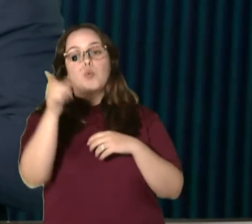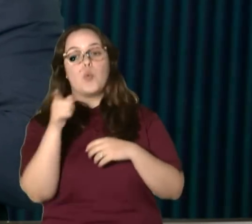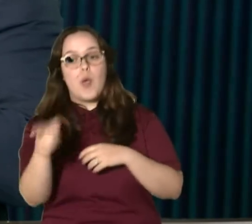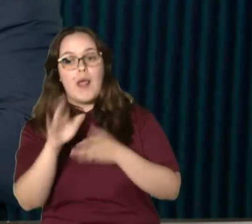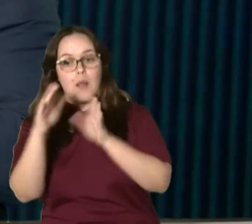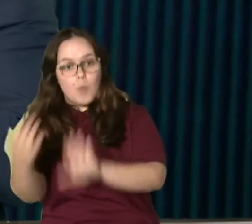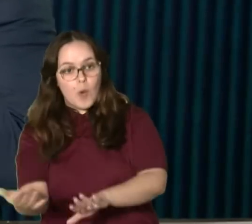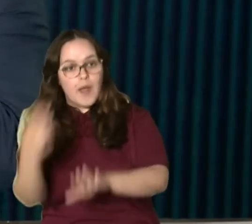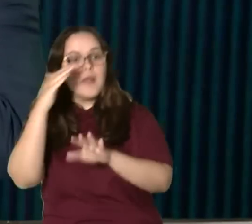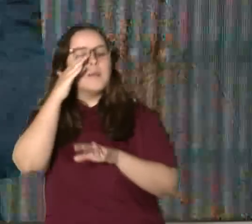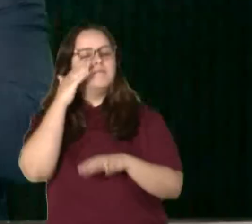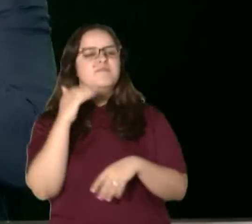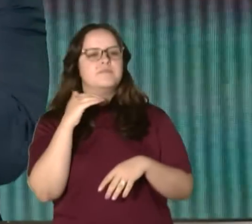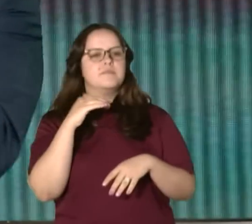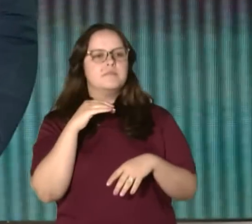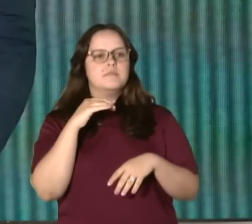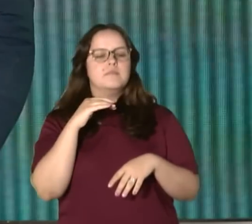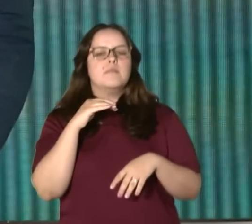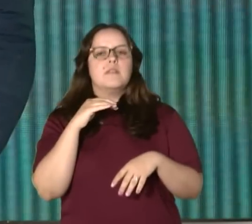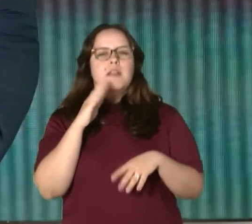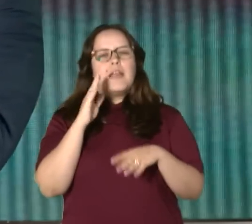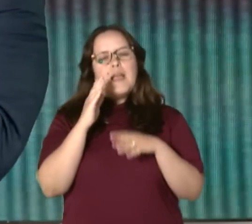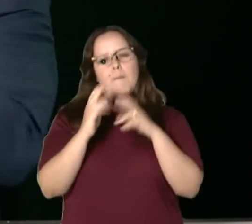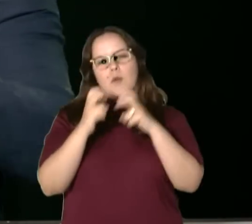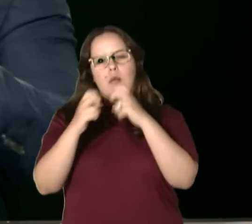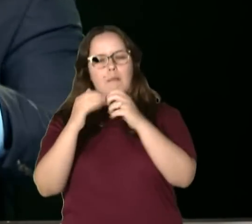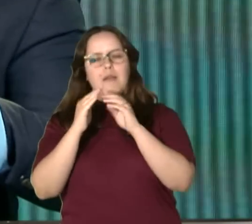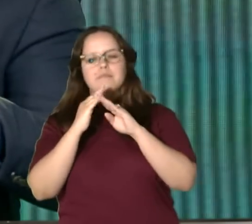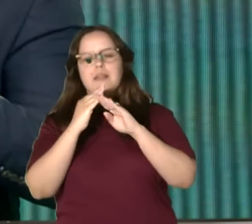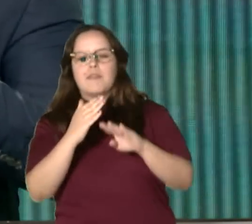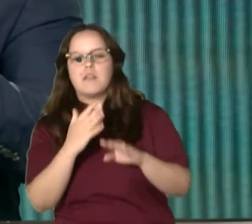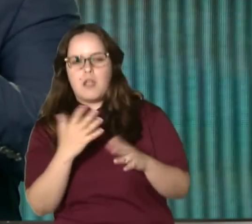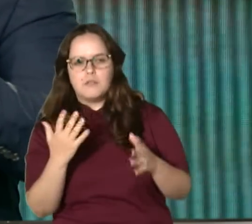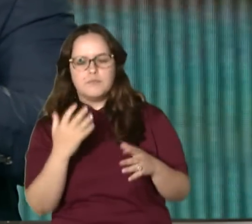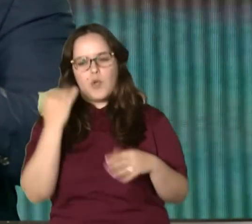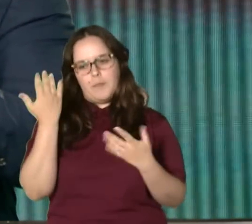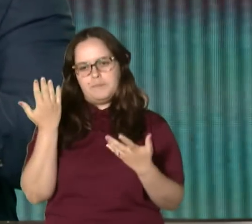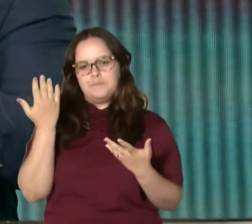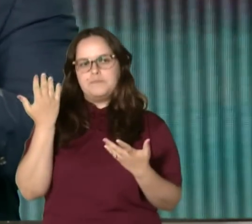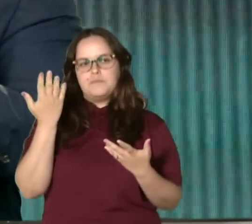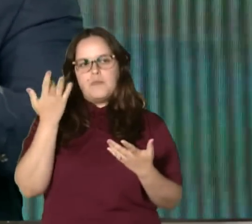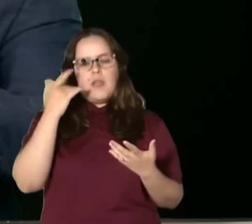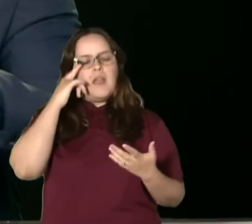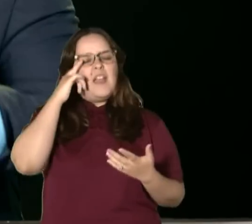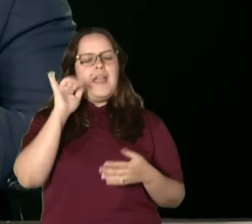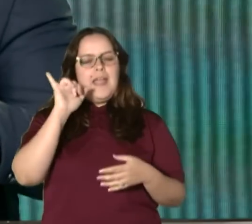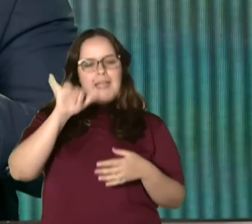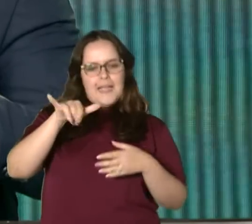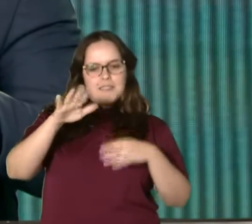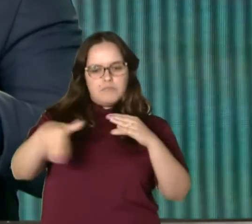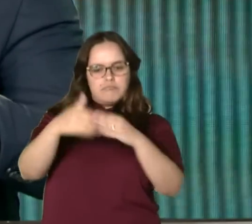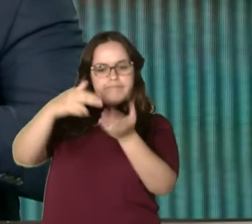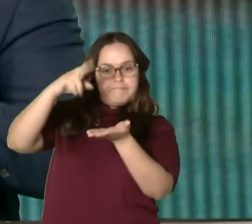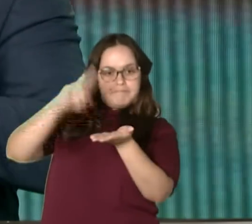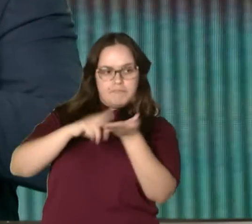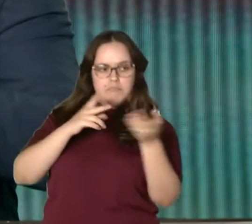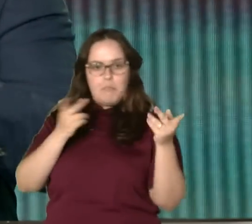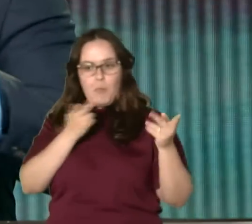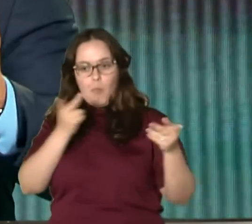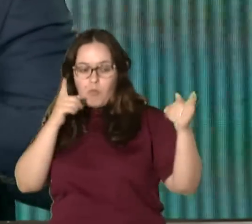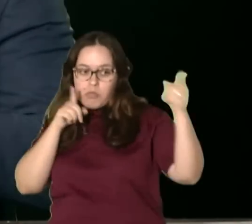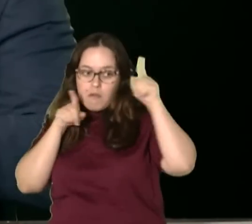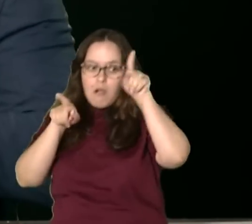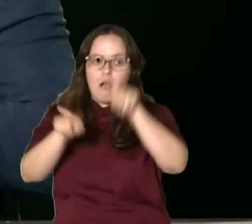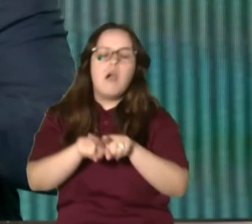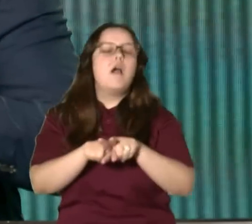el lo que llaman el mueble privativo del que su propiedad es privativa que es del él en esa capitulaciones como es un acuerdo todo